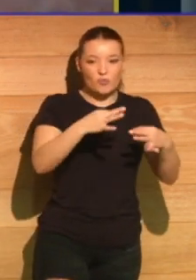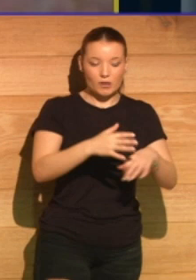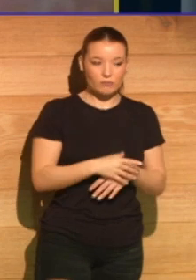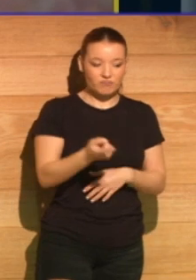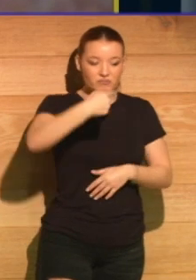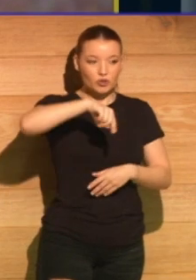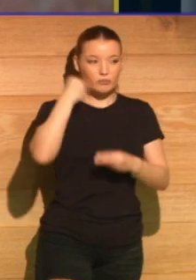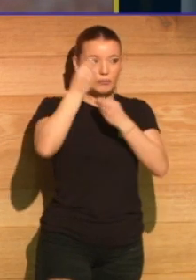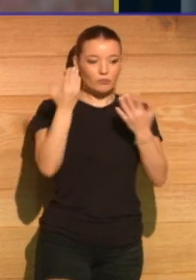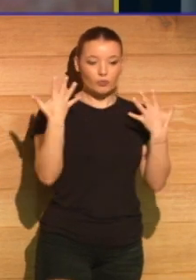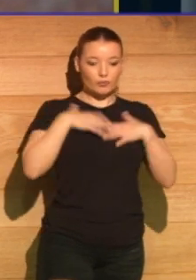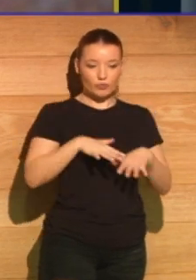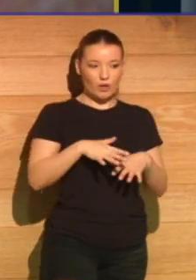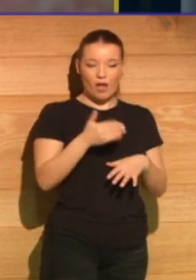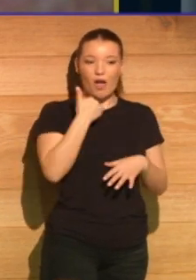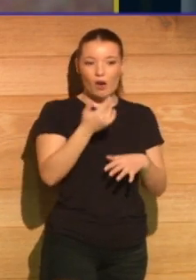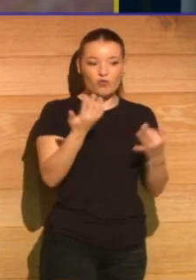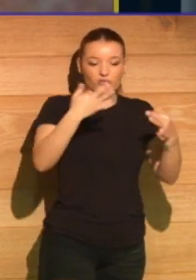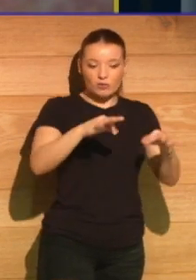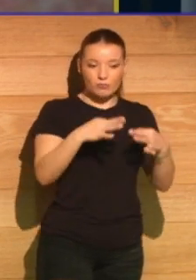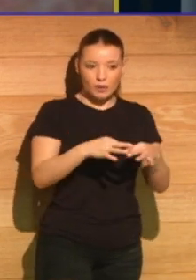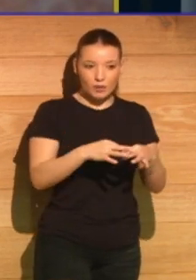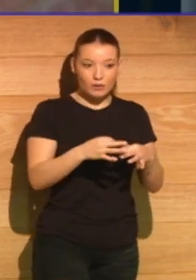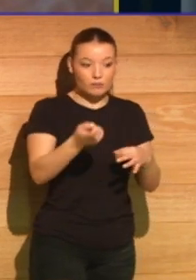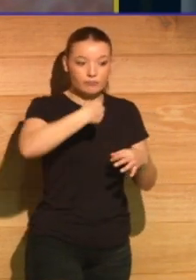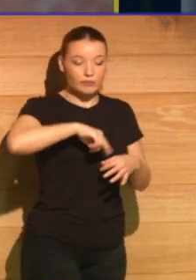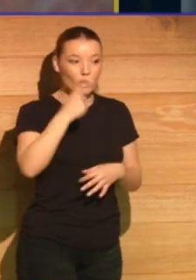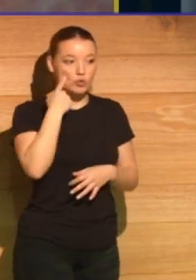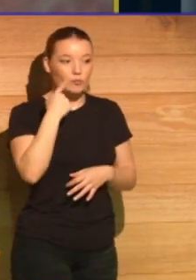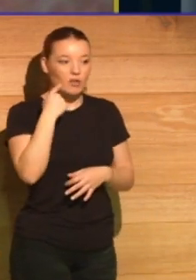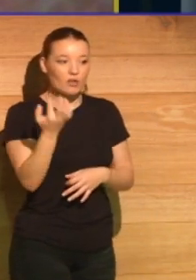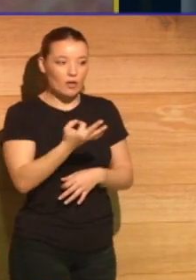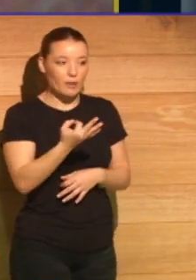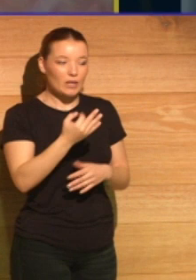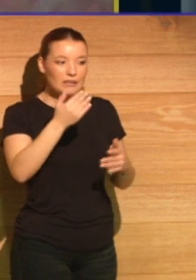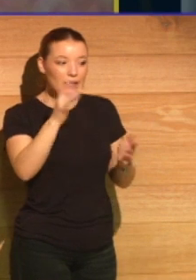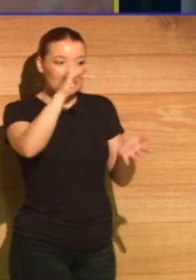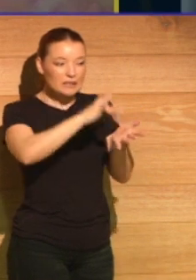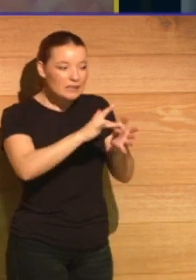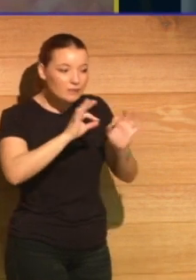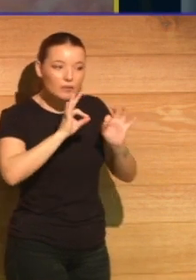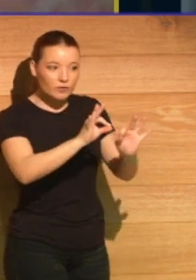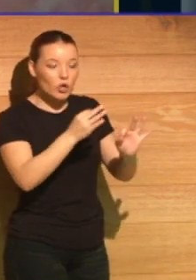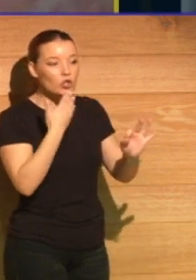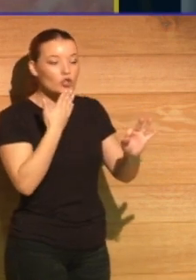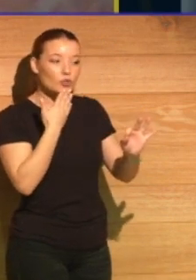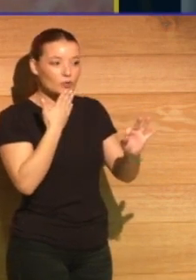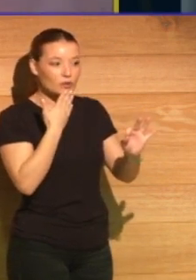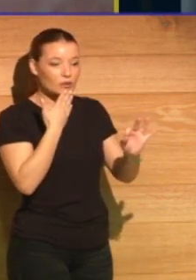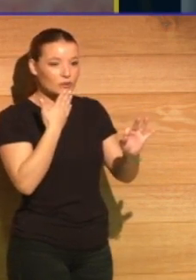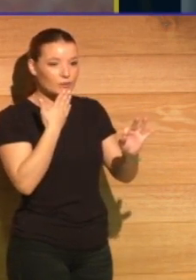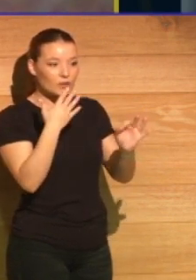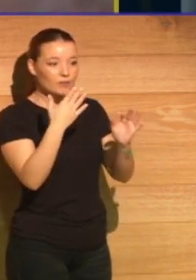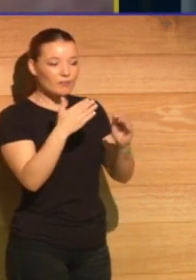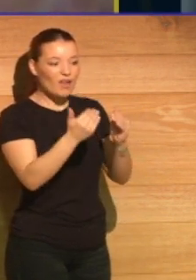Yo creo que deberíamos acostumbrarnos a ver esos días como algo para pasajero, es